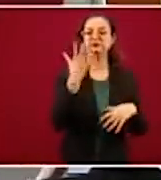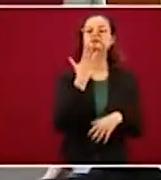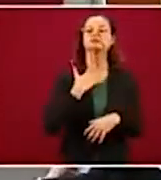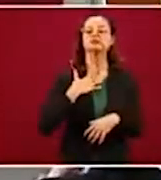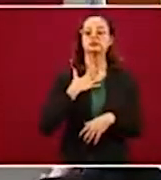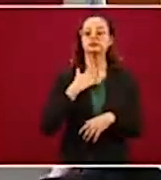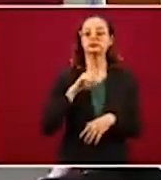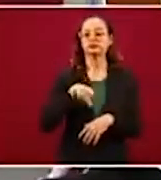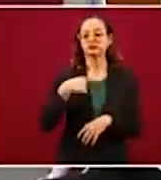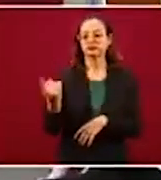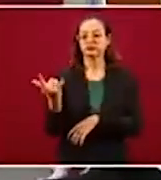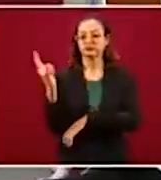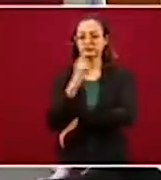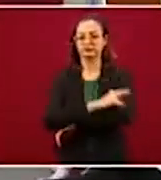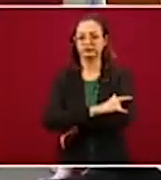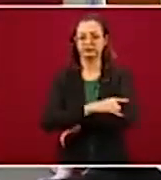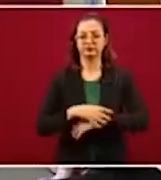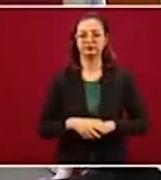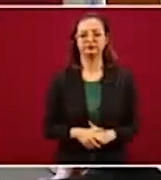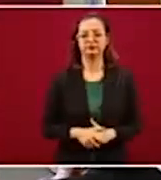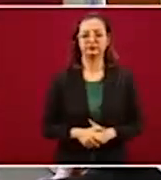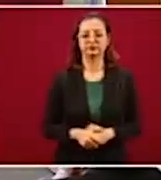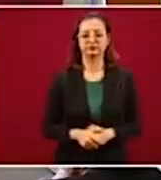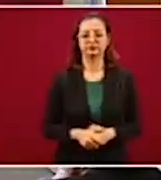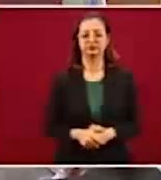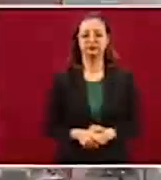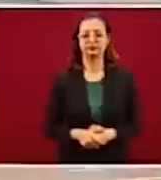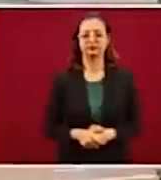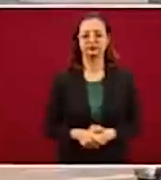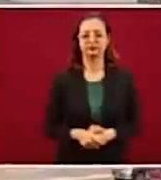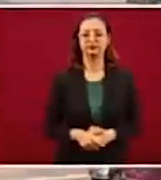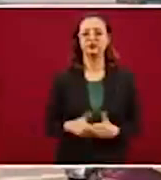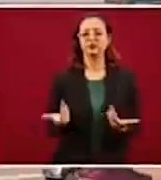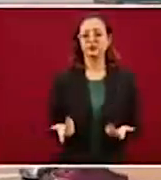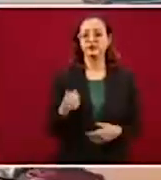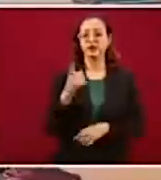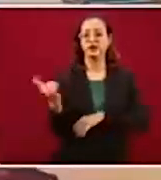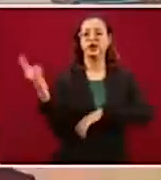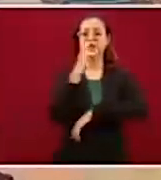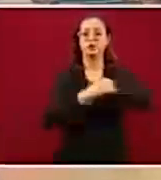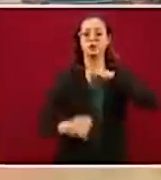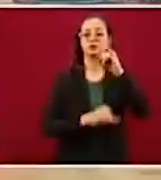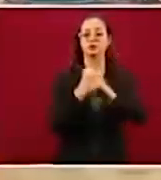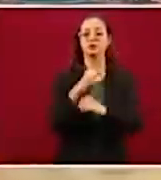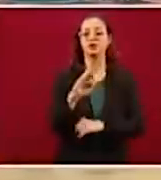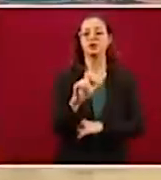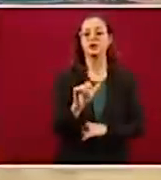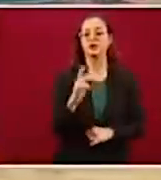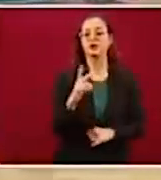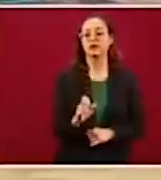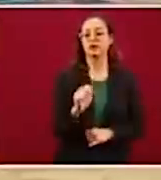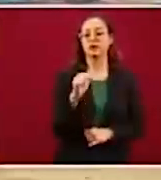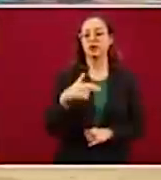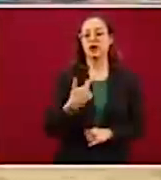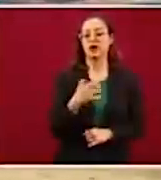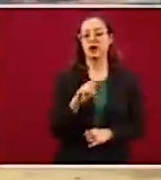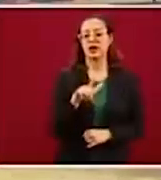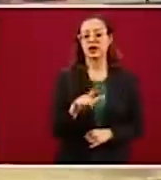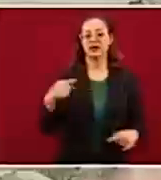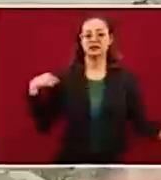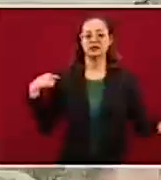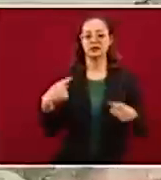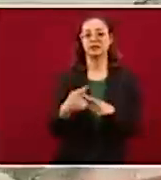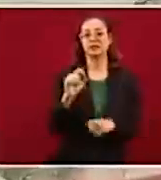El aeropuerto, bueno, el aeropuerto. Informan los avances en la construcción del Aeropuerto Internacional Felipe Ángeles al 23 de marzo de